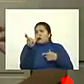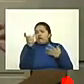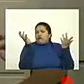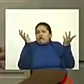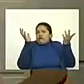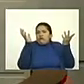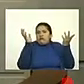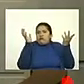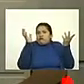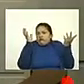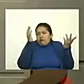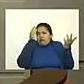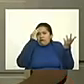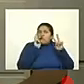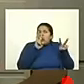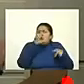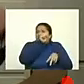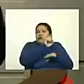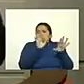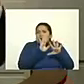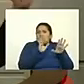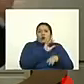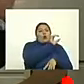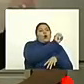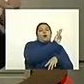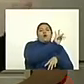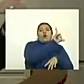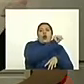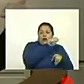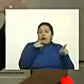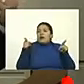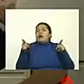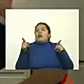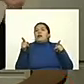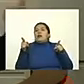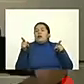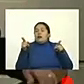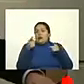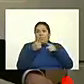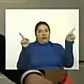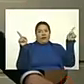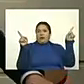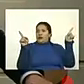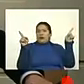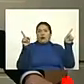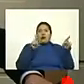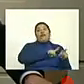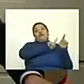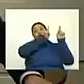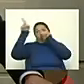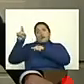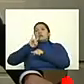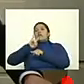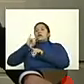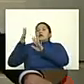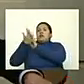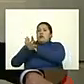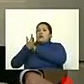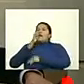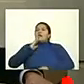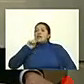nacional entre la confesión de Bula y lo que había confesado ante la autoridad norteamericana el